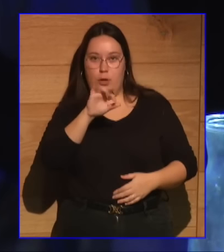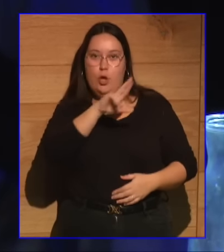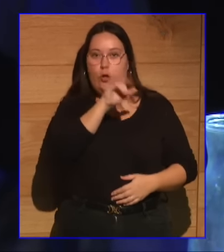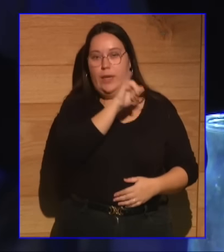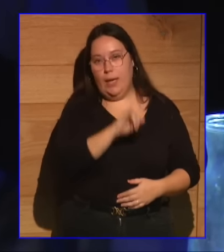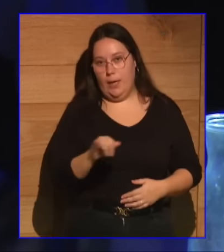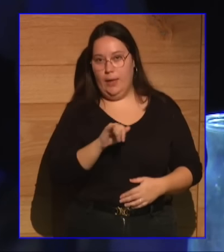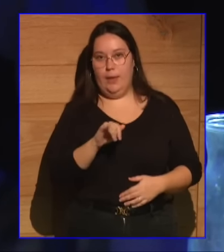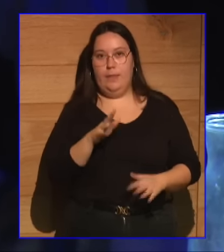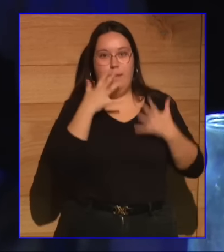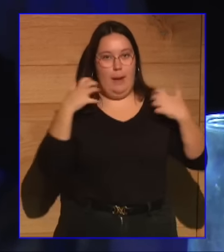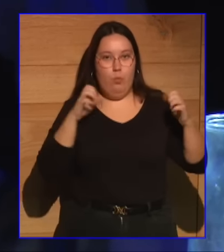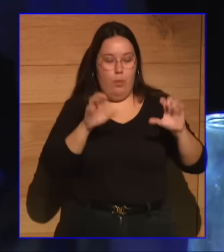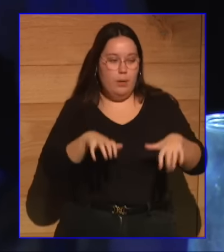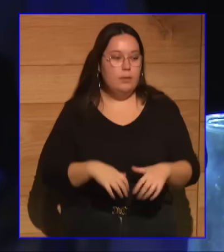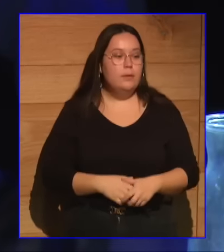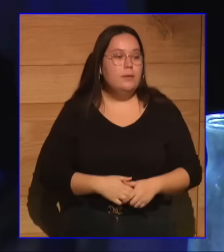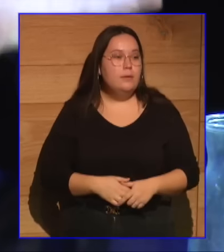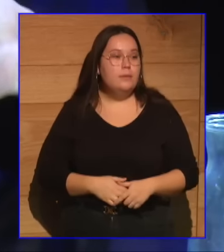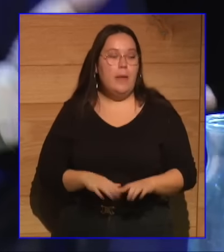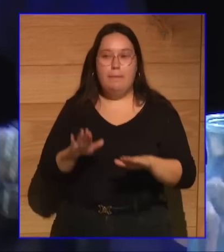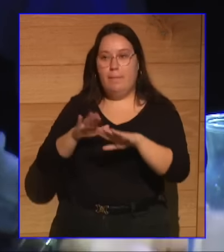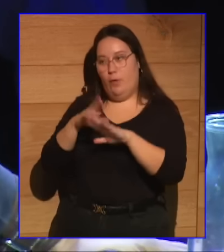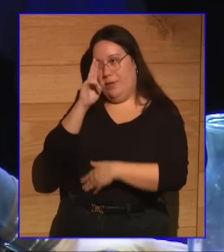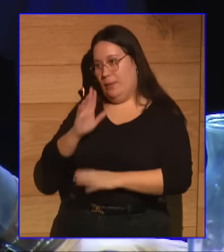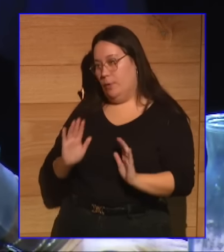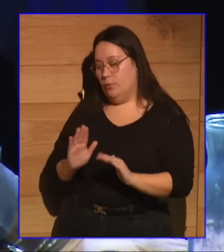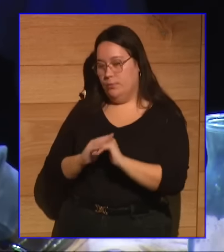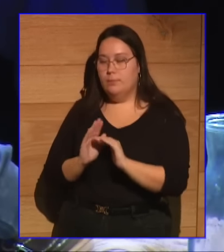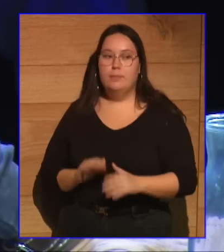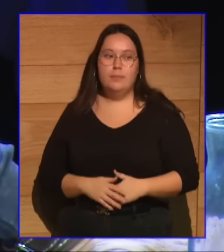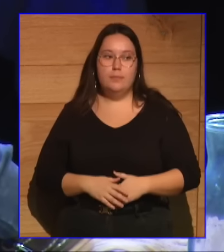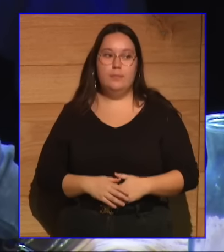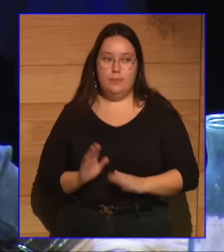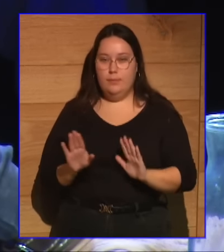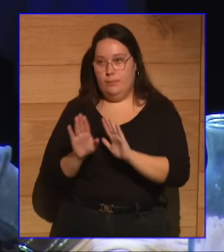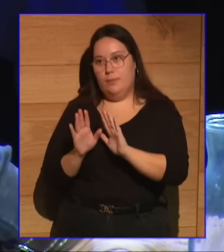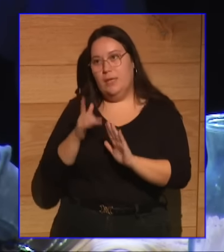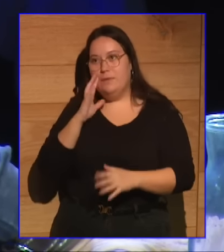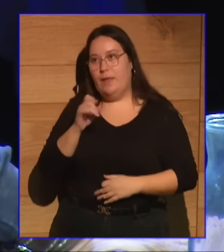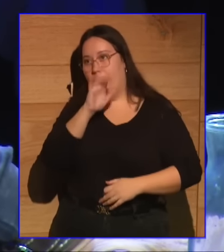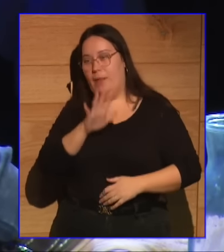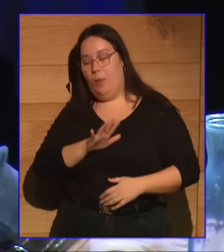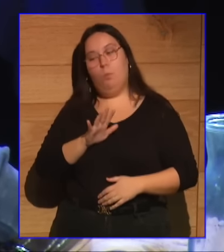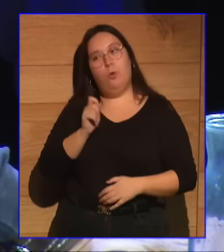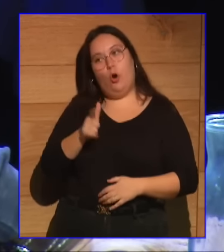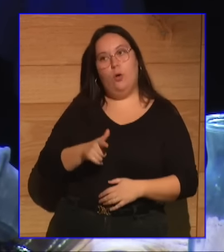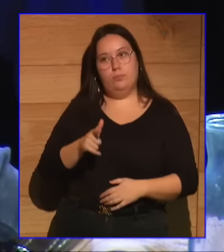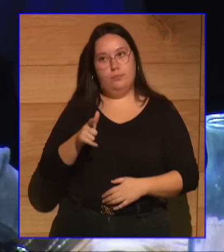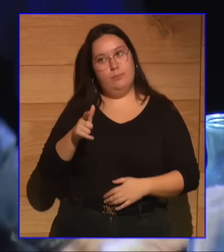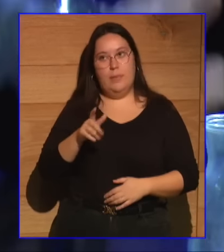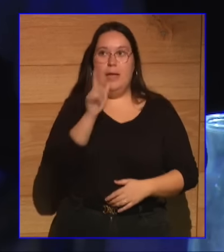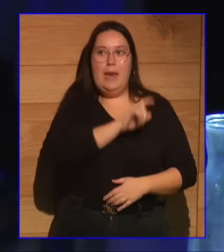muy guay y... Bueno, perdón, desde el respeto que te tenemos, Rodrigo, pero es verdad que ha sonado un poco... Estará la